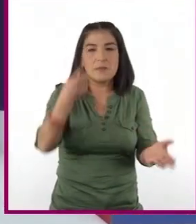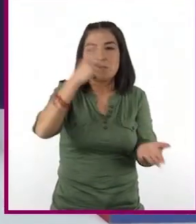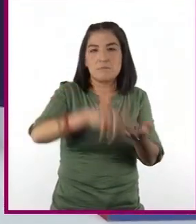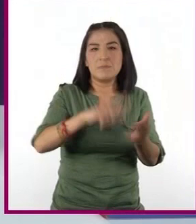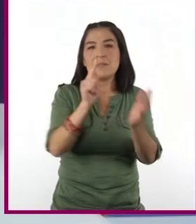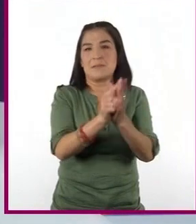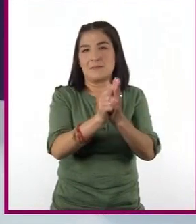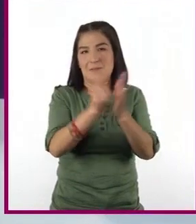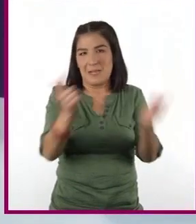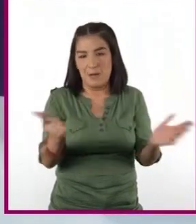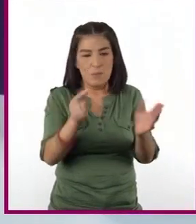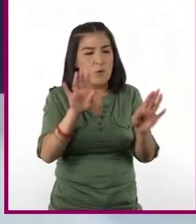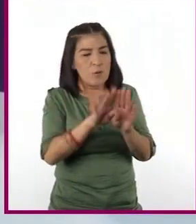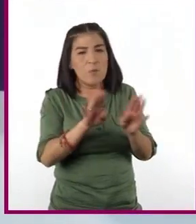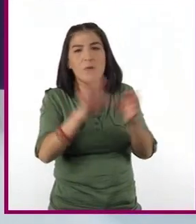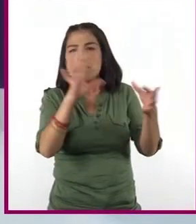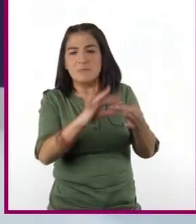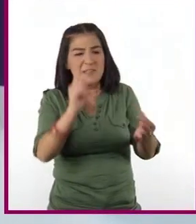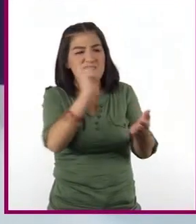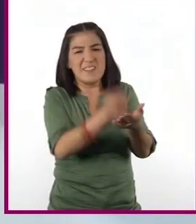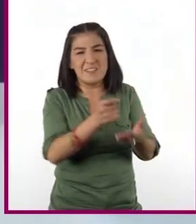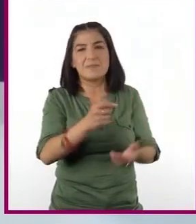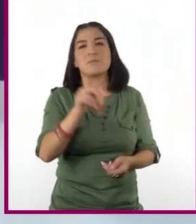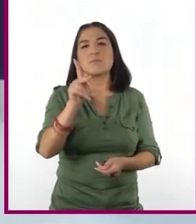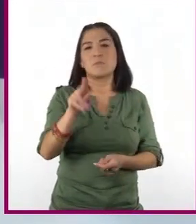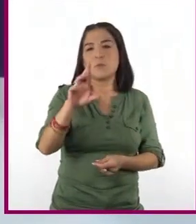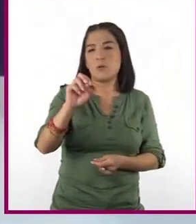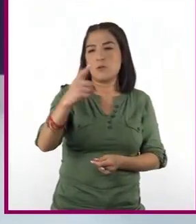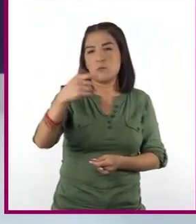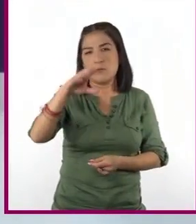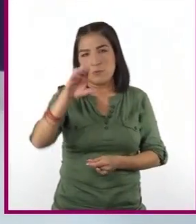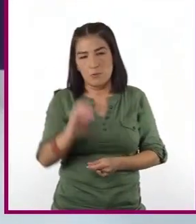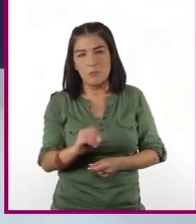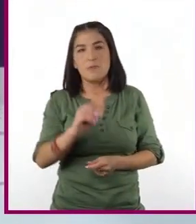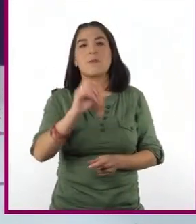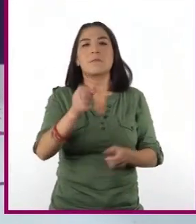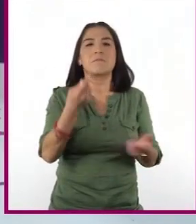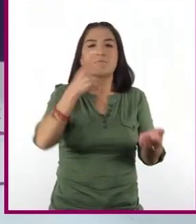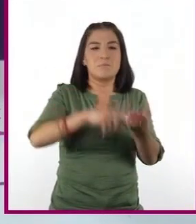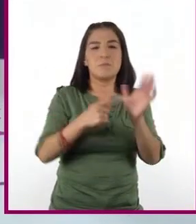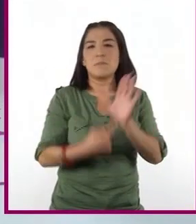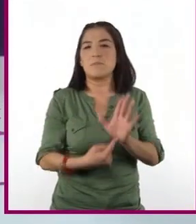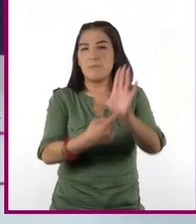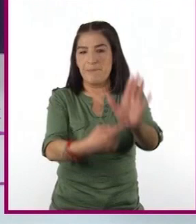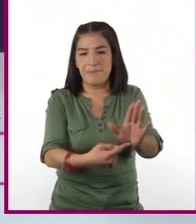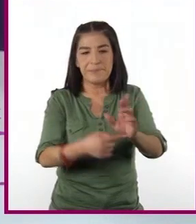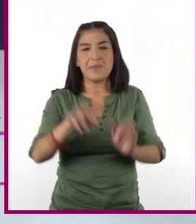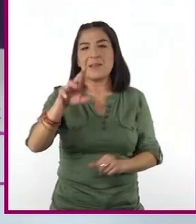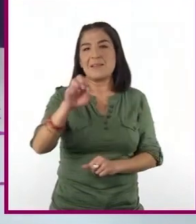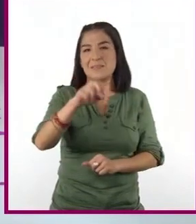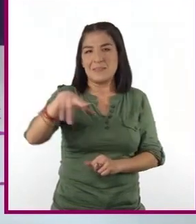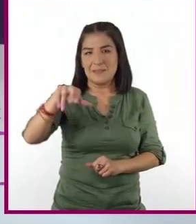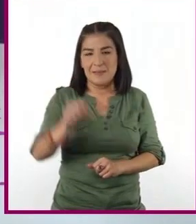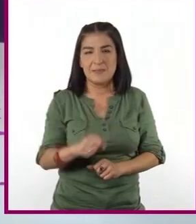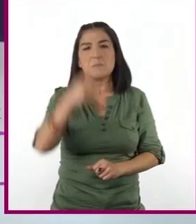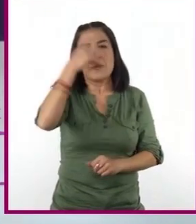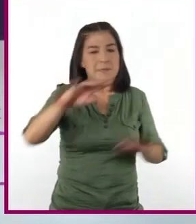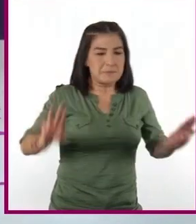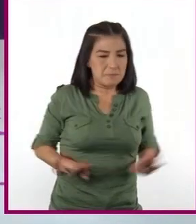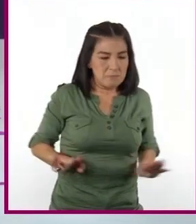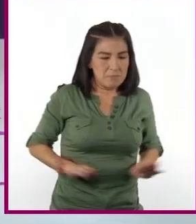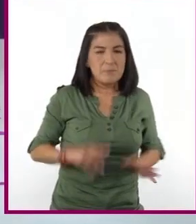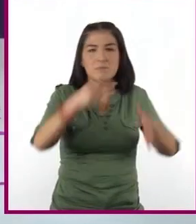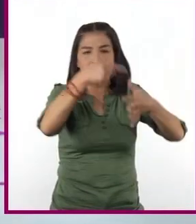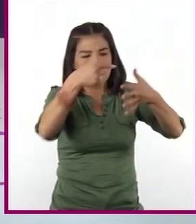textos introductorios, prólogos, reseñas, dedicatorias y presentaciones, con el propósito de identificar